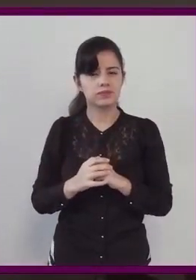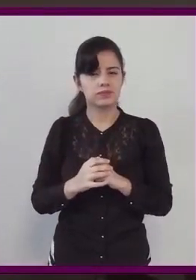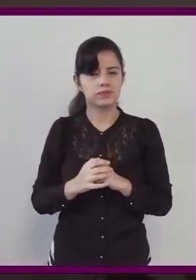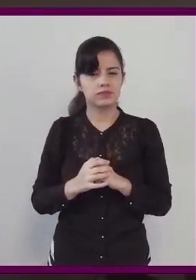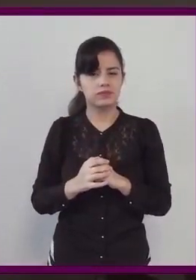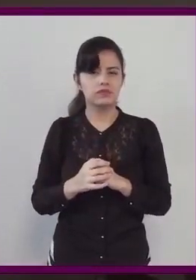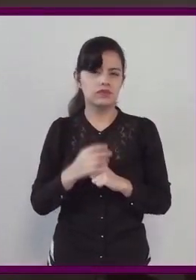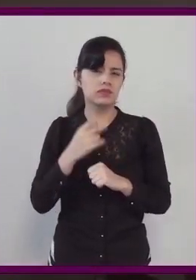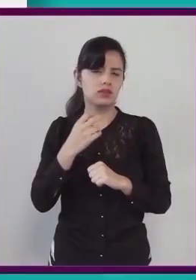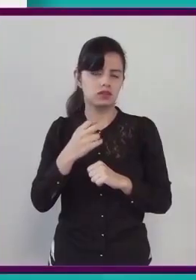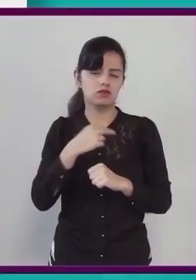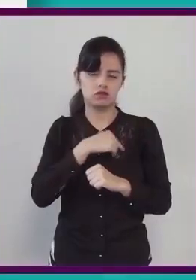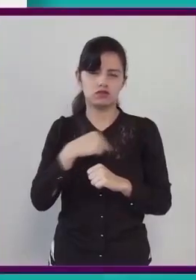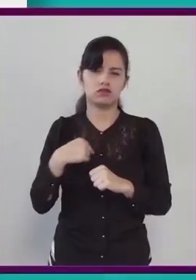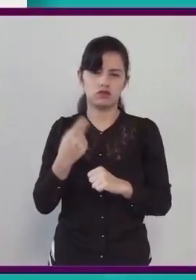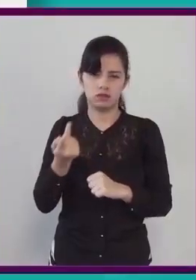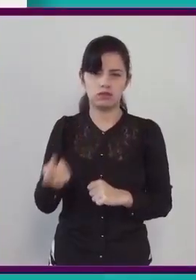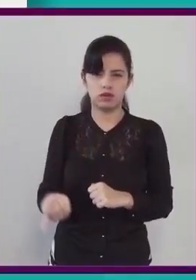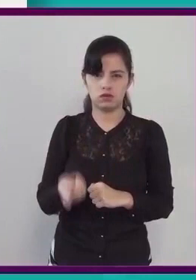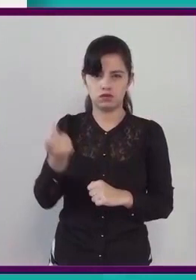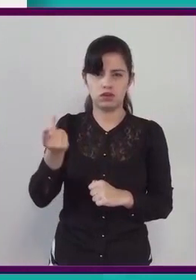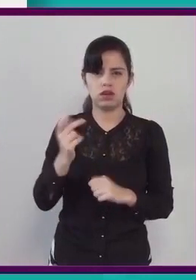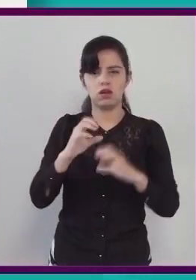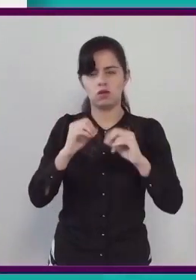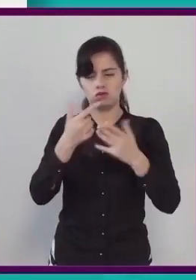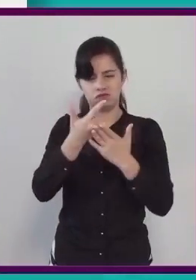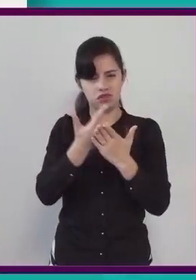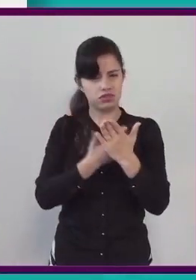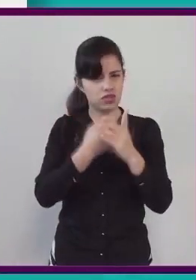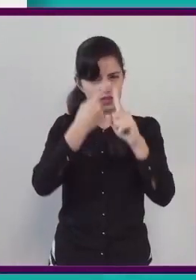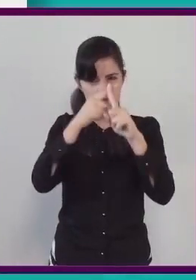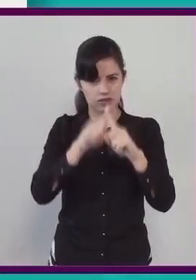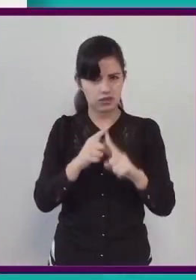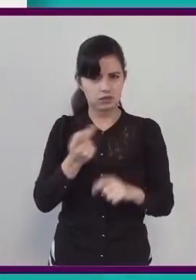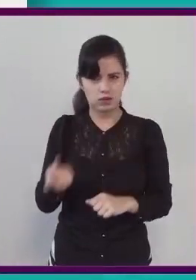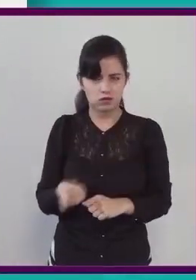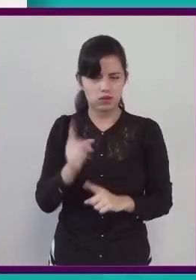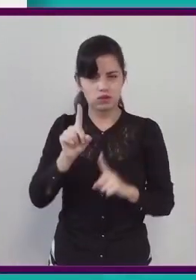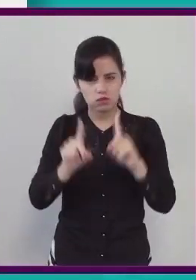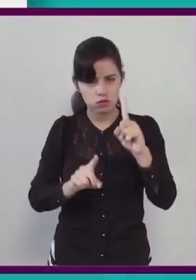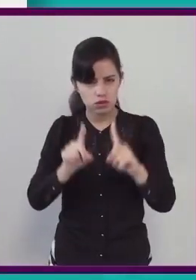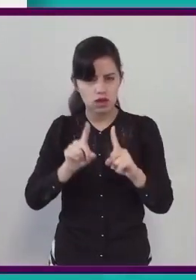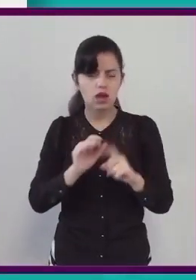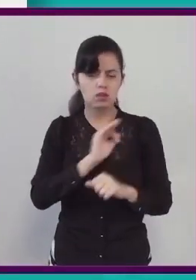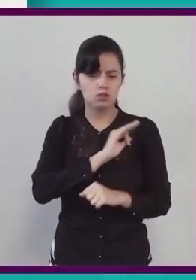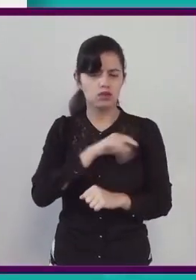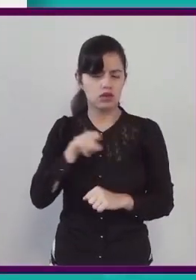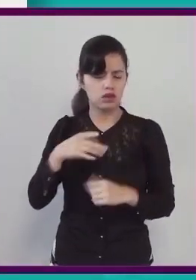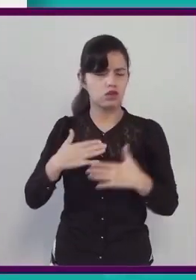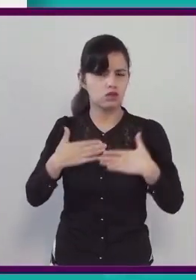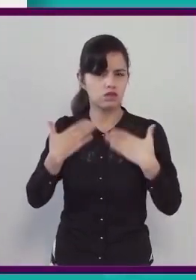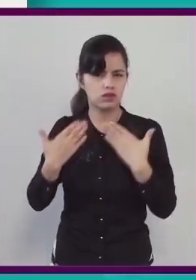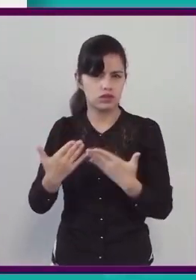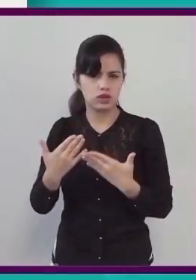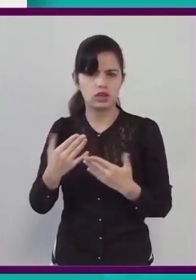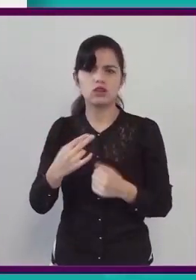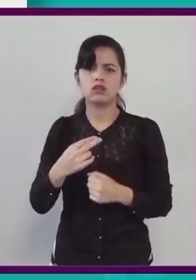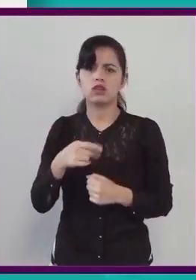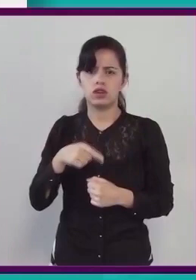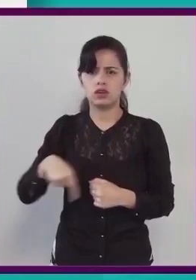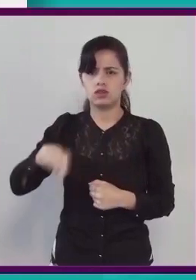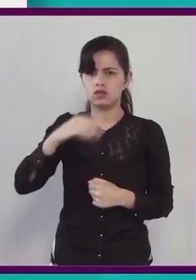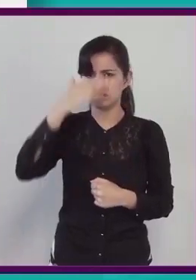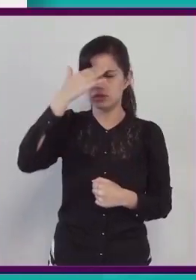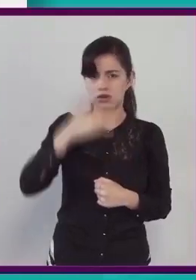hacer esta pregunta, ¿no? O estas preguntas, y y que sepan que vamos a estar listas